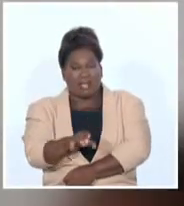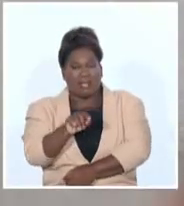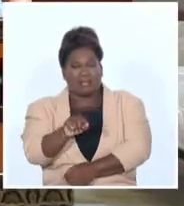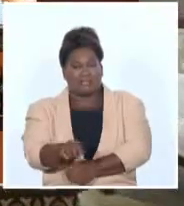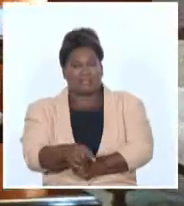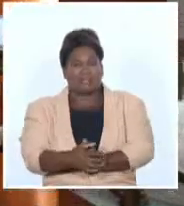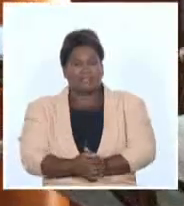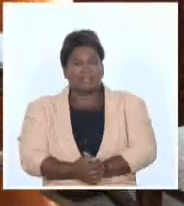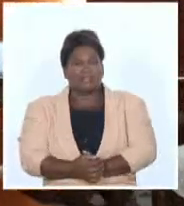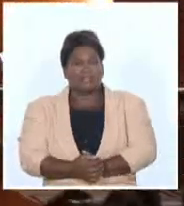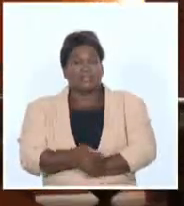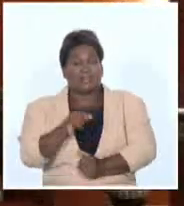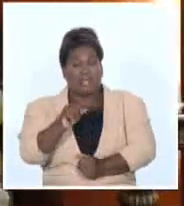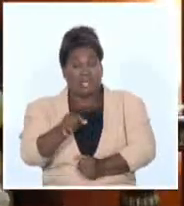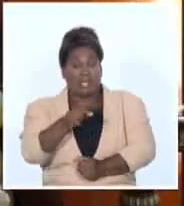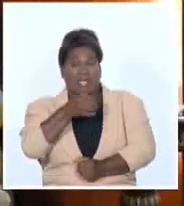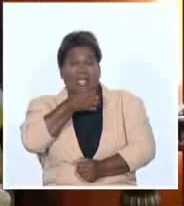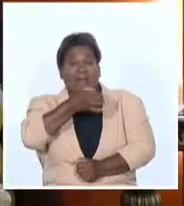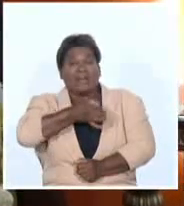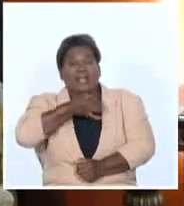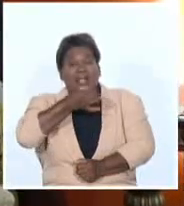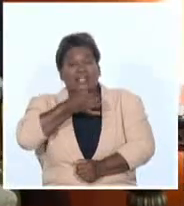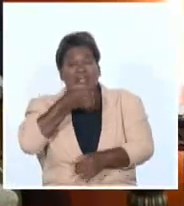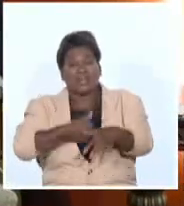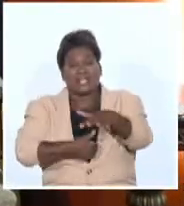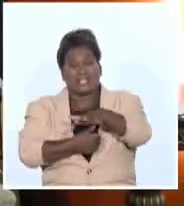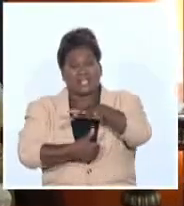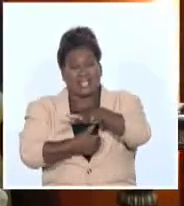Maputo, Mozambique, ha sido un reporte de Talía González para el canal cubano de noticias.